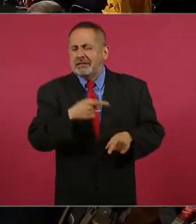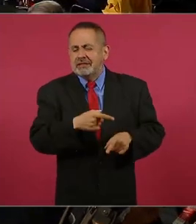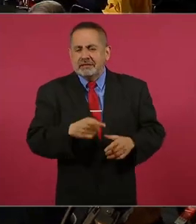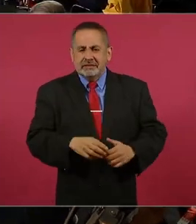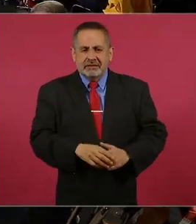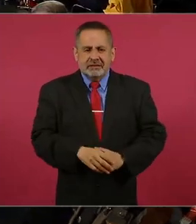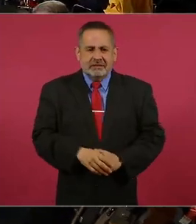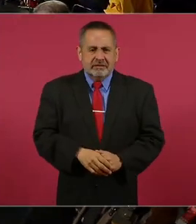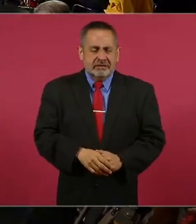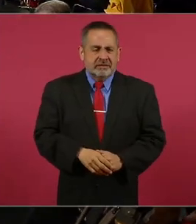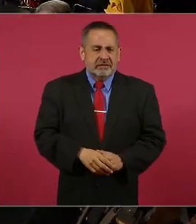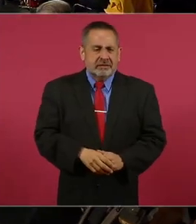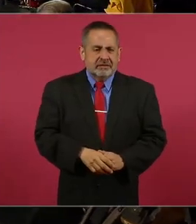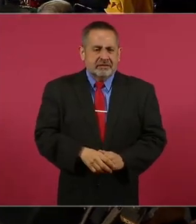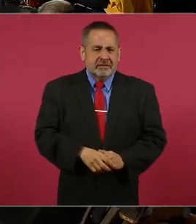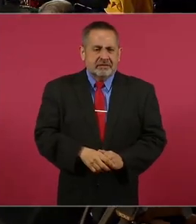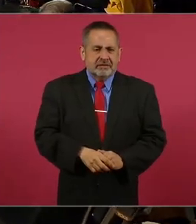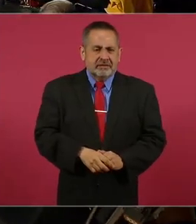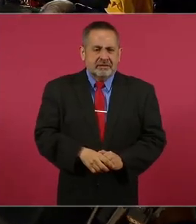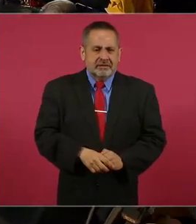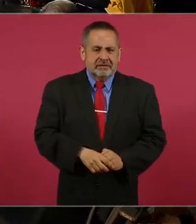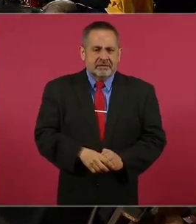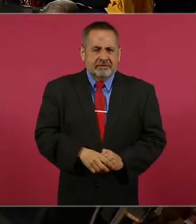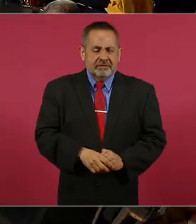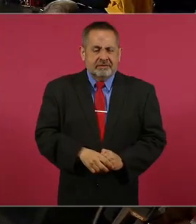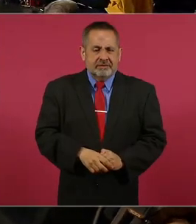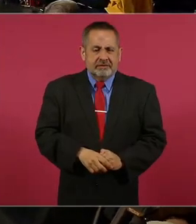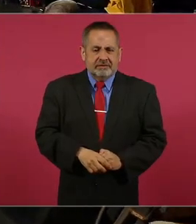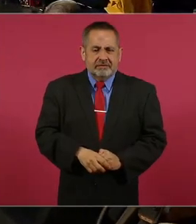viernes, ¿no? O sea, fue después de que estuvimos allá, ¿no?